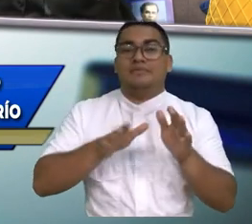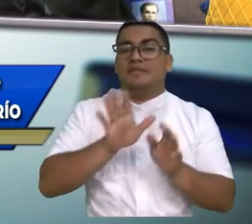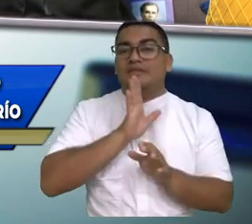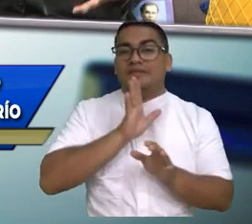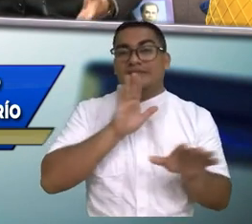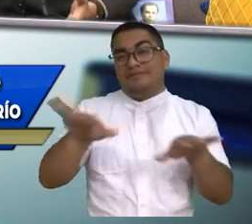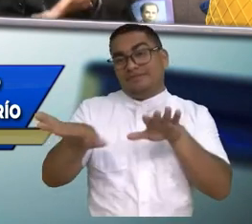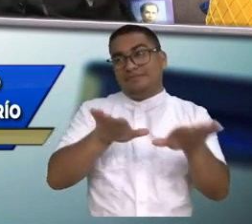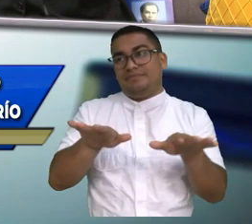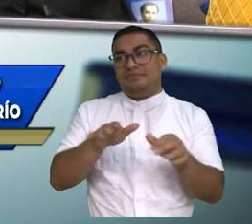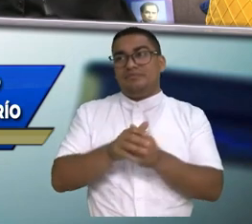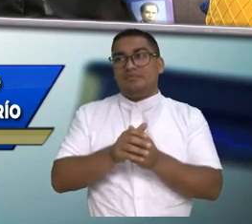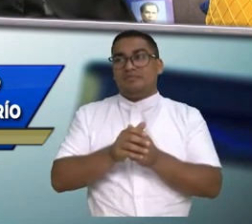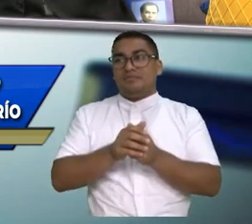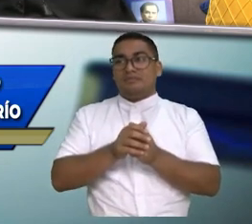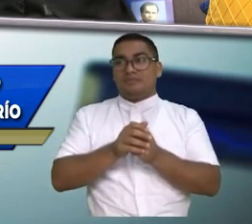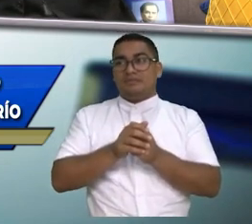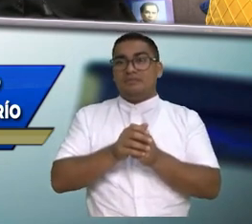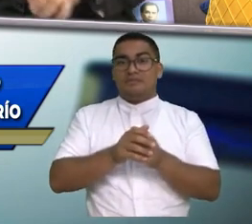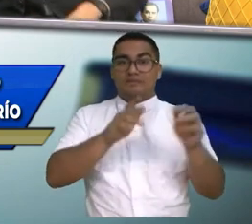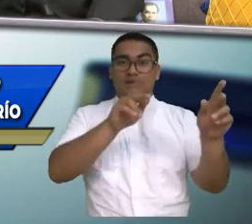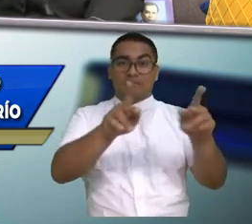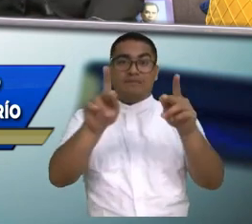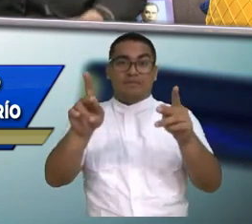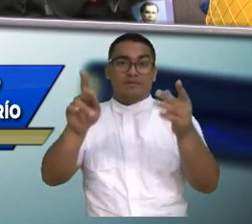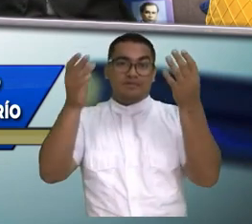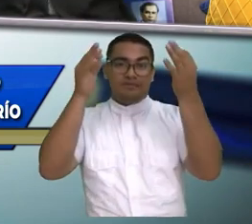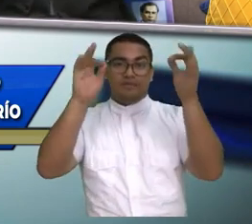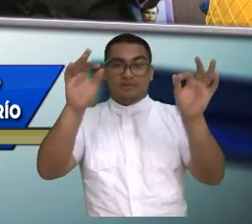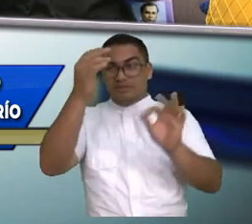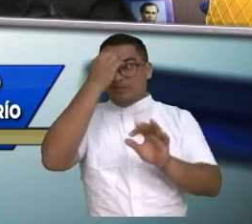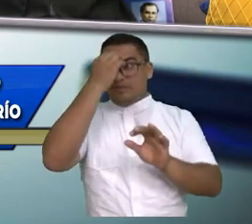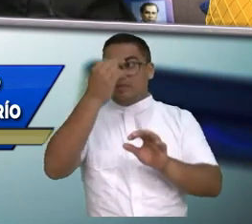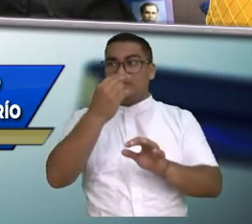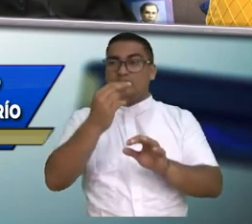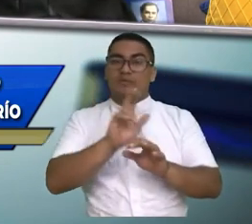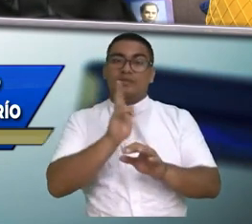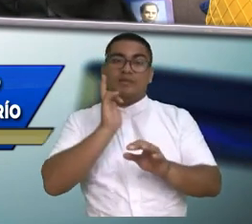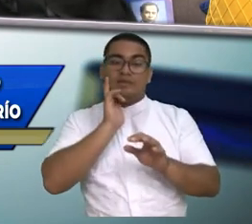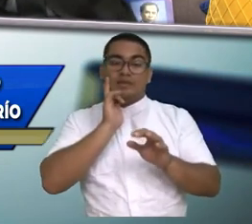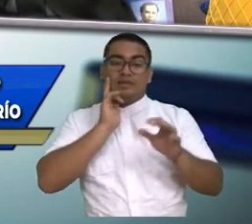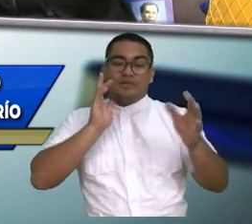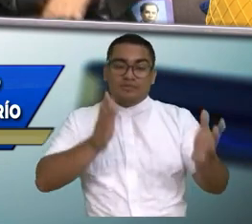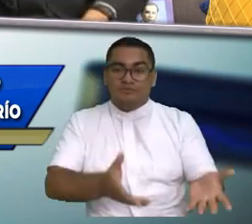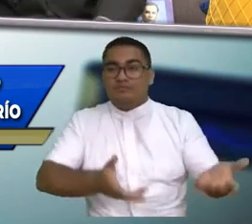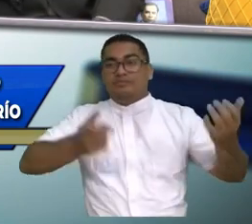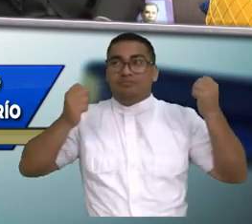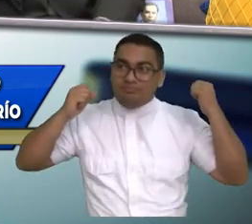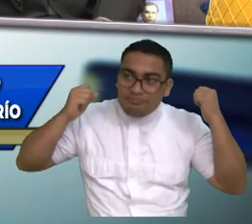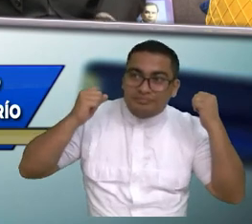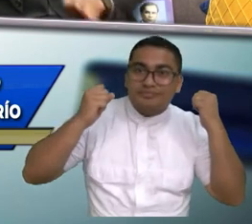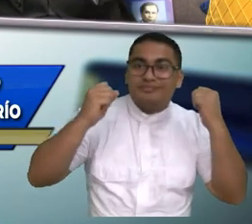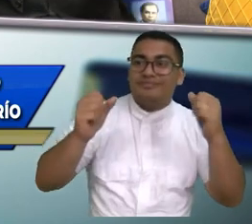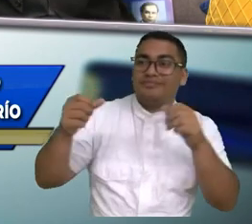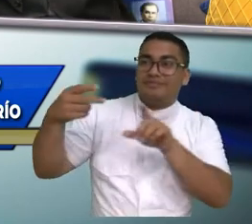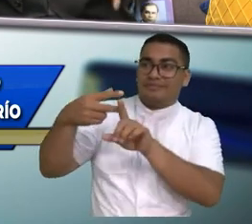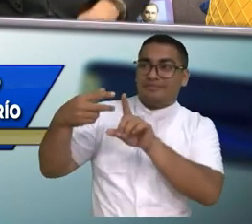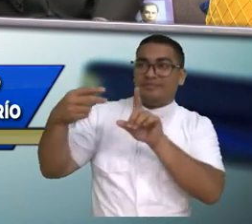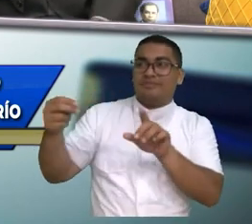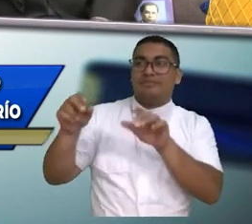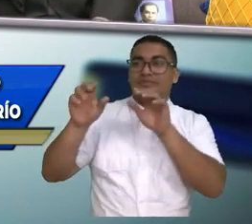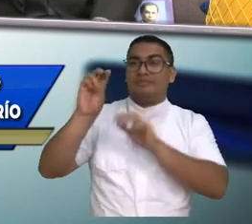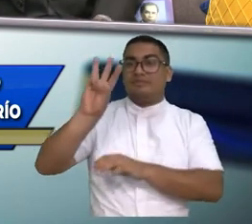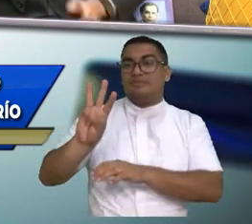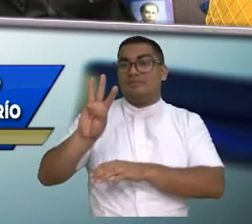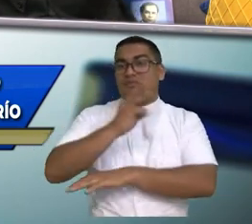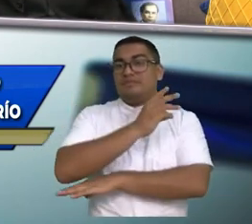época a alzar en hombros a las personas que eran homenajeadas y se lo llevaron en hombros hasta el hotel donde se iba a quedar y ahí pasó